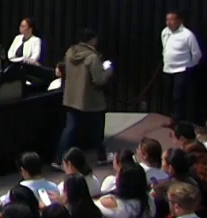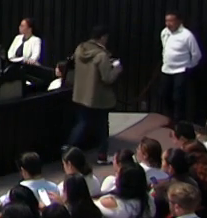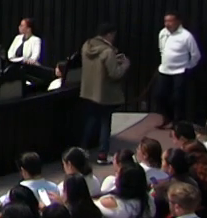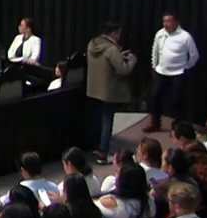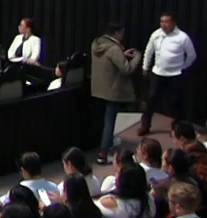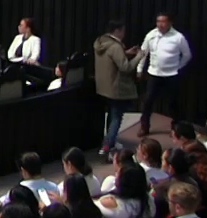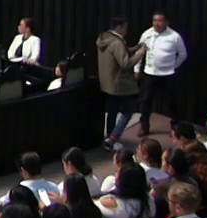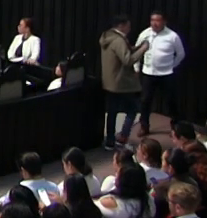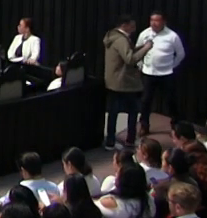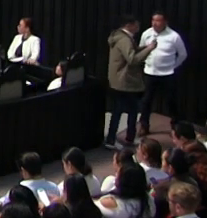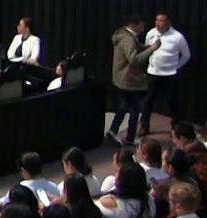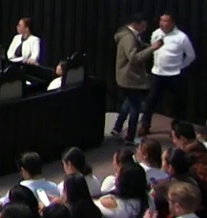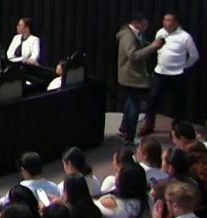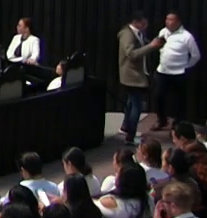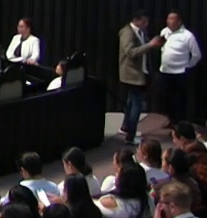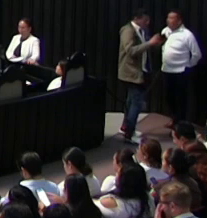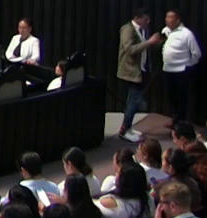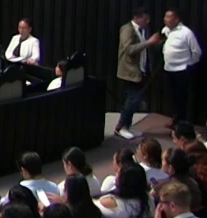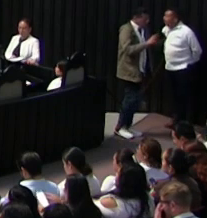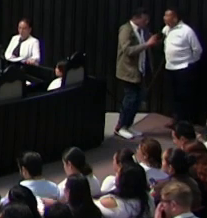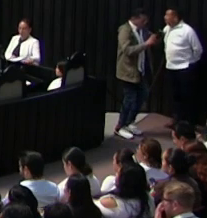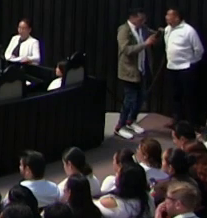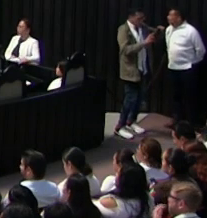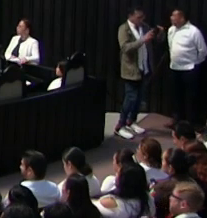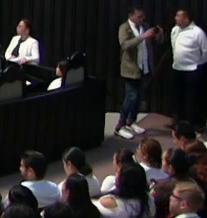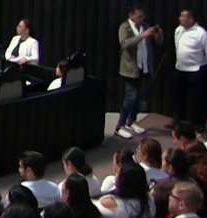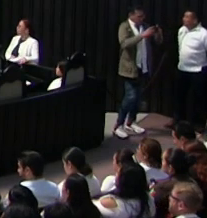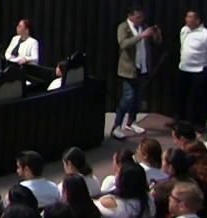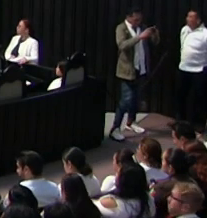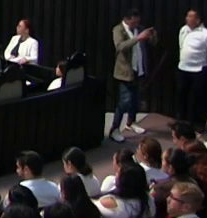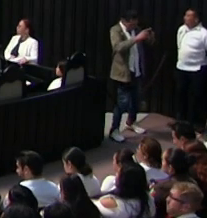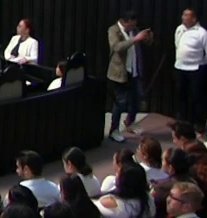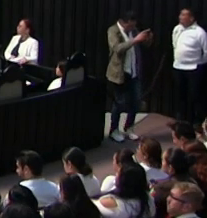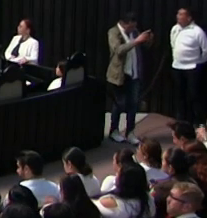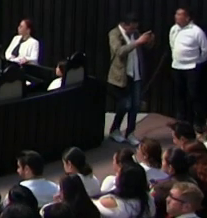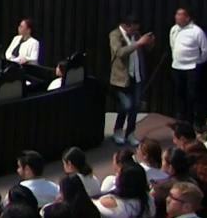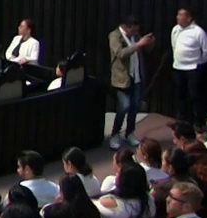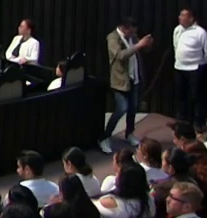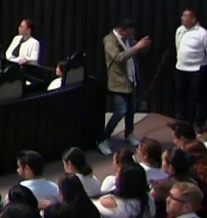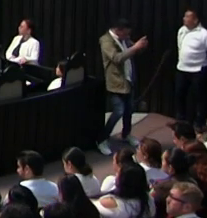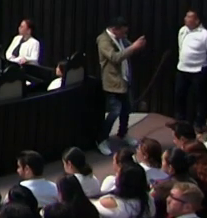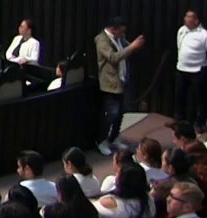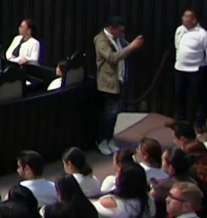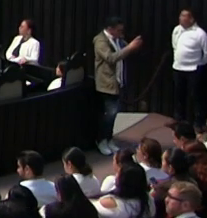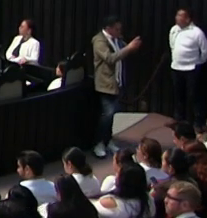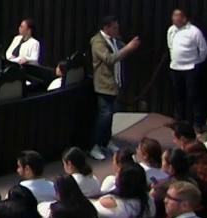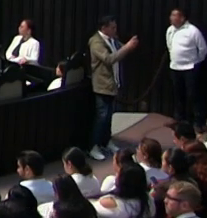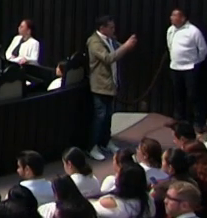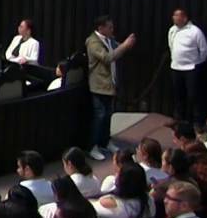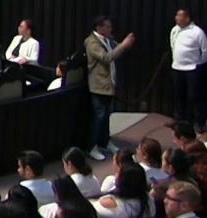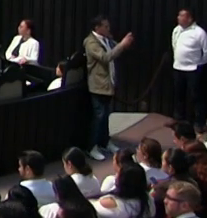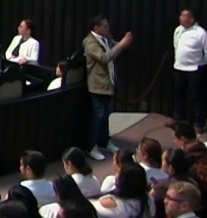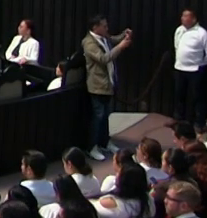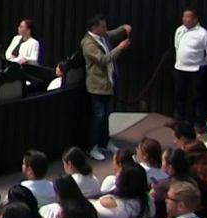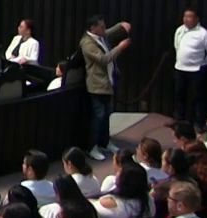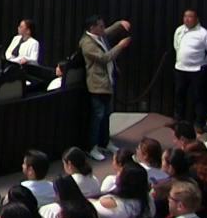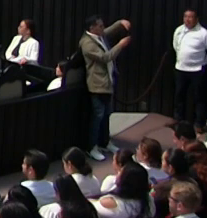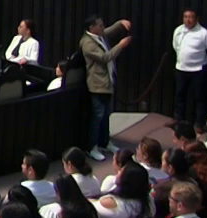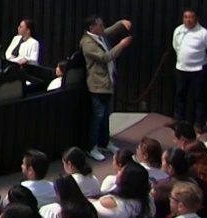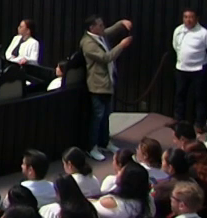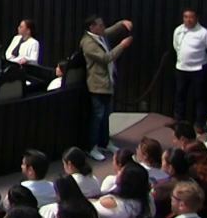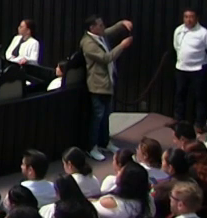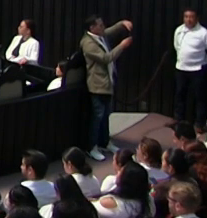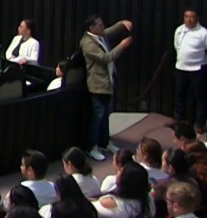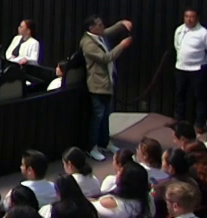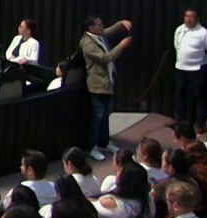Muy buenos días. Con un afectuoso saludo a nuestra gobernadora, la licenciada Mara Lezama, nuestra gobernadora del estado de Quintana